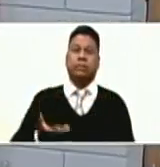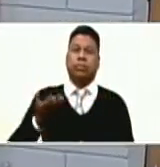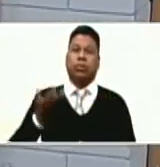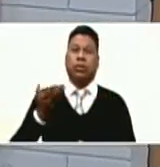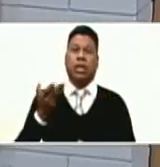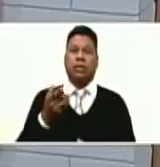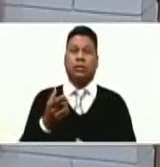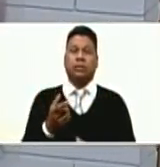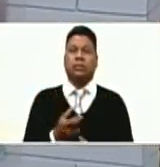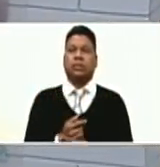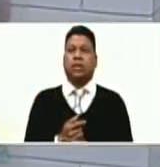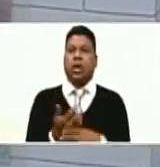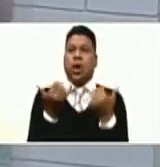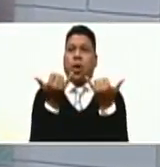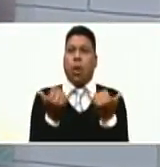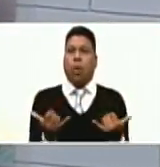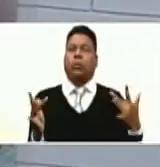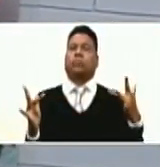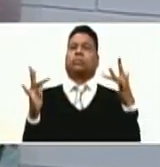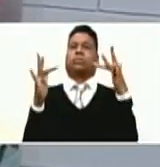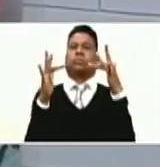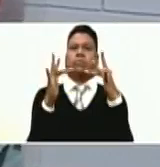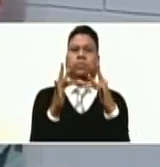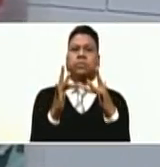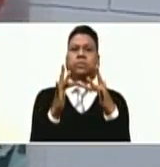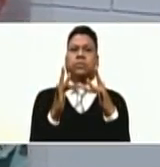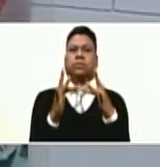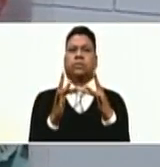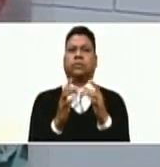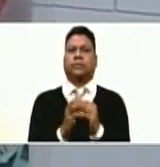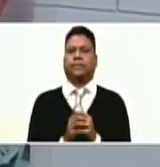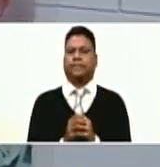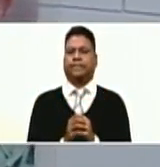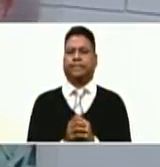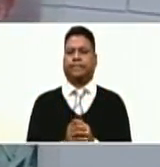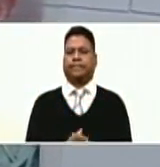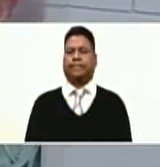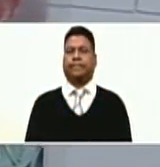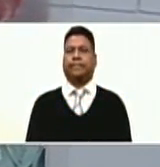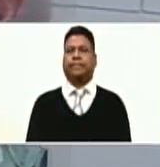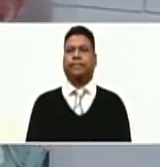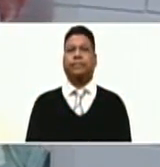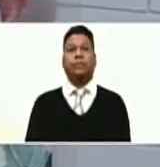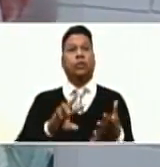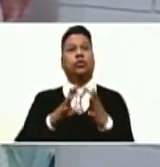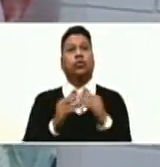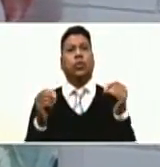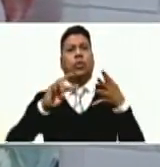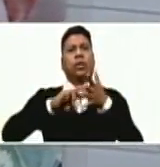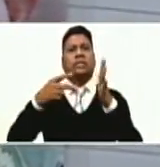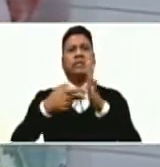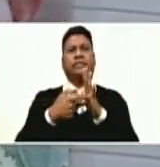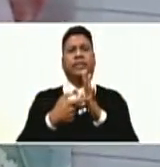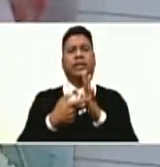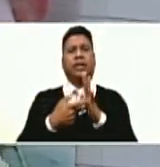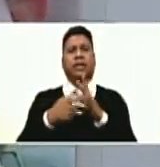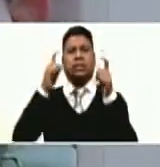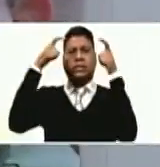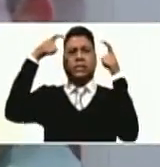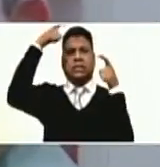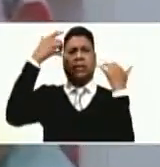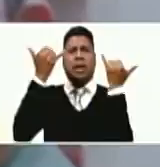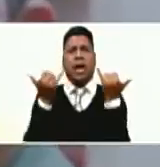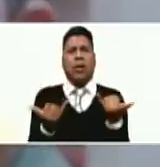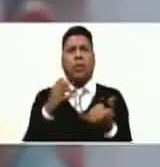gobierno, hoy coinciden en señalar lo que ha sido el significado de Hugo Chávez en la historia contemporánea.